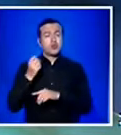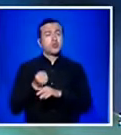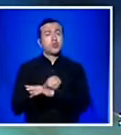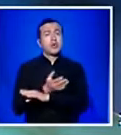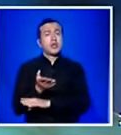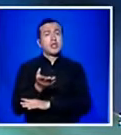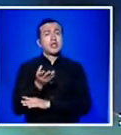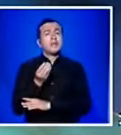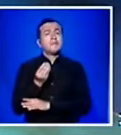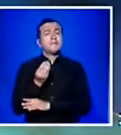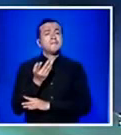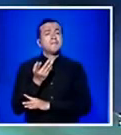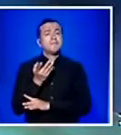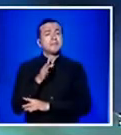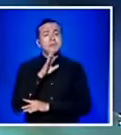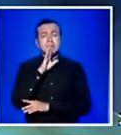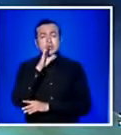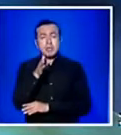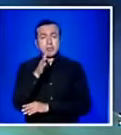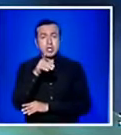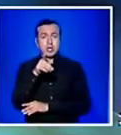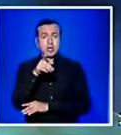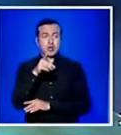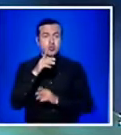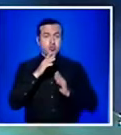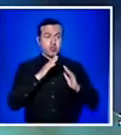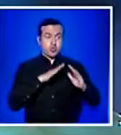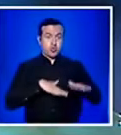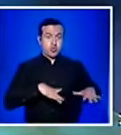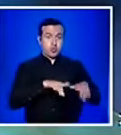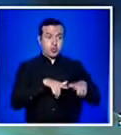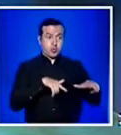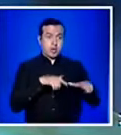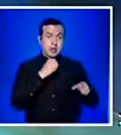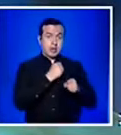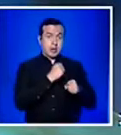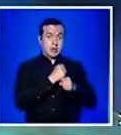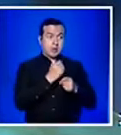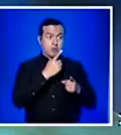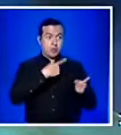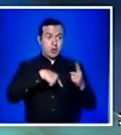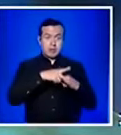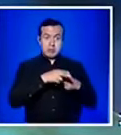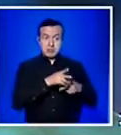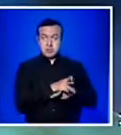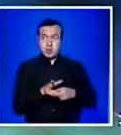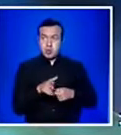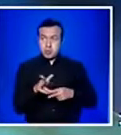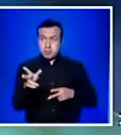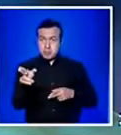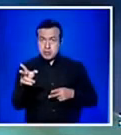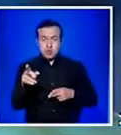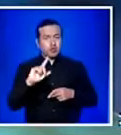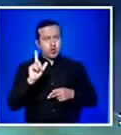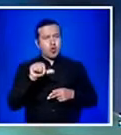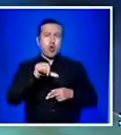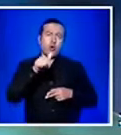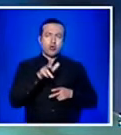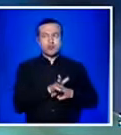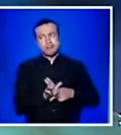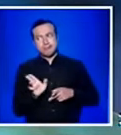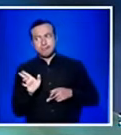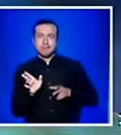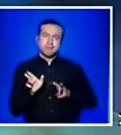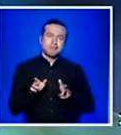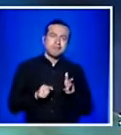es, cambiar siempre de ruta cuando usted salga de algún lugar, por ejemplo, del trabajo, no vaya por la misma ruta, cambie diferentes rutas y si en